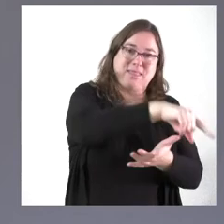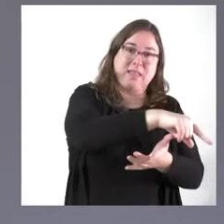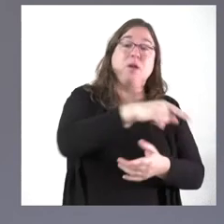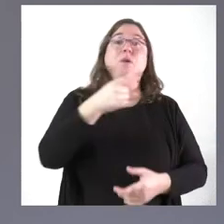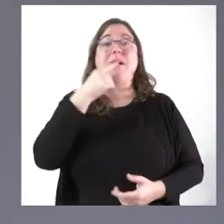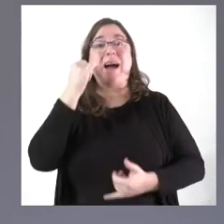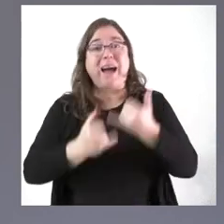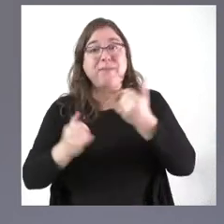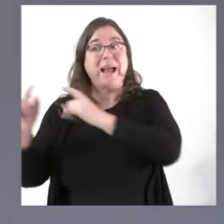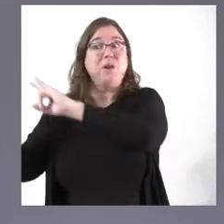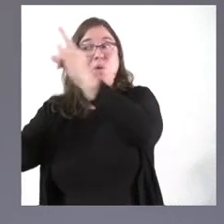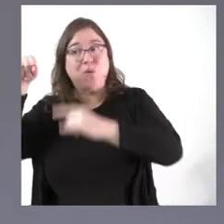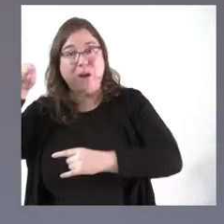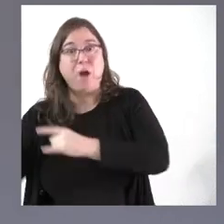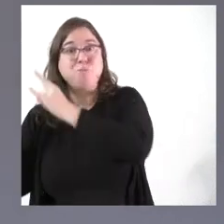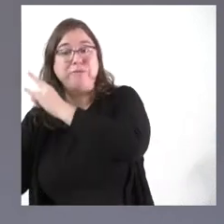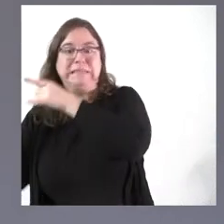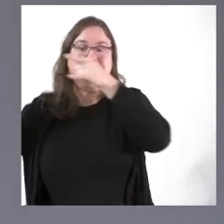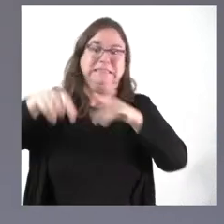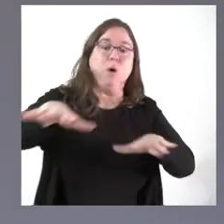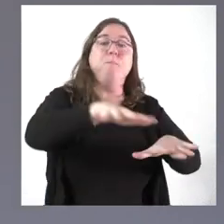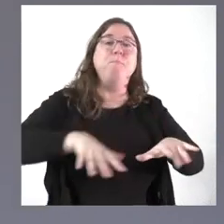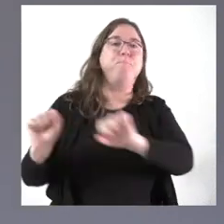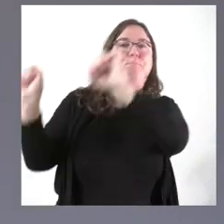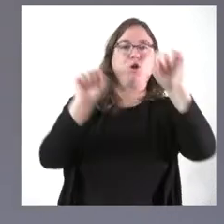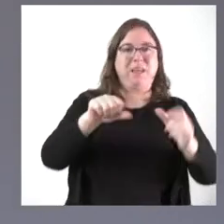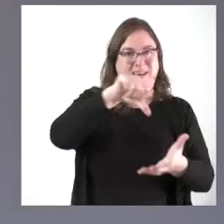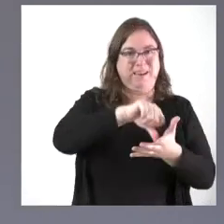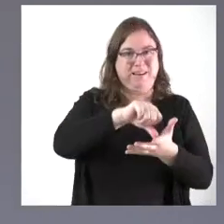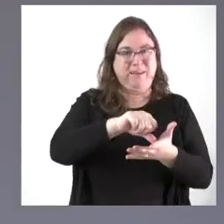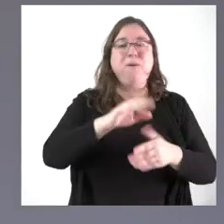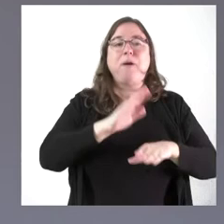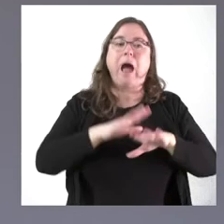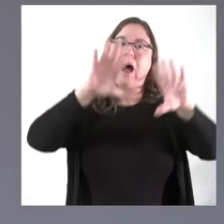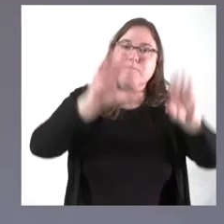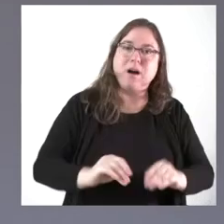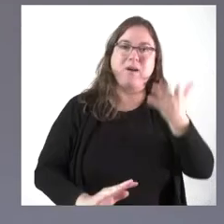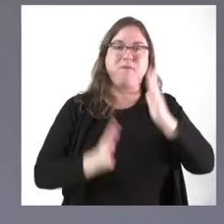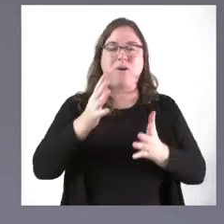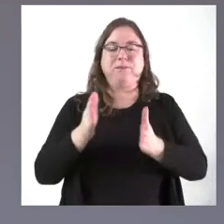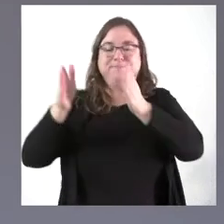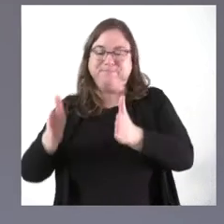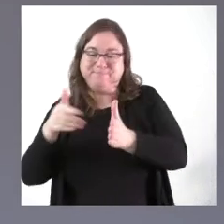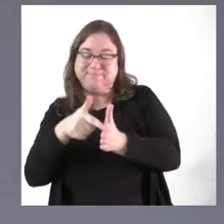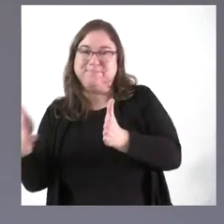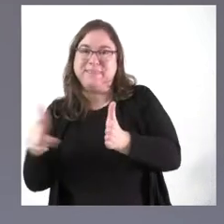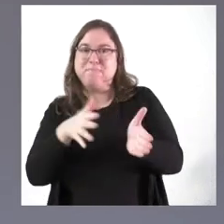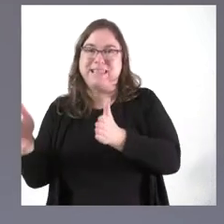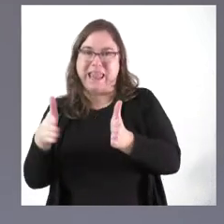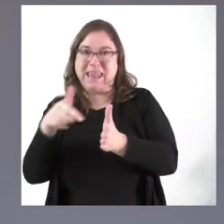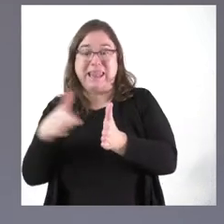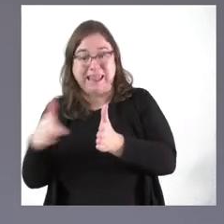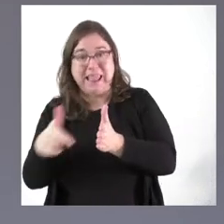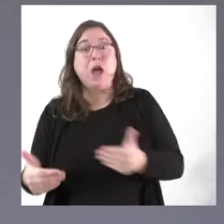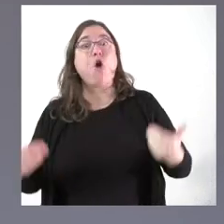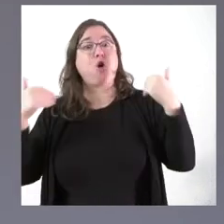en el de los medios de la junta del monte para ir a proteger a los pueblos para ir a pagar los incendios en la zona del interfaz urbano forestal un interfaz